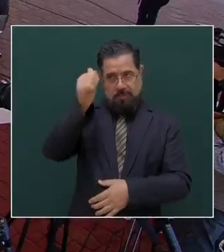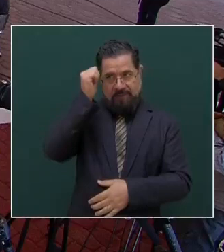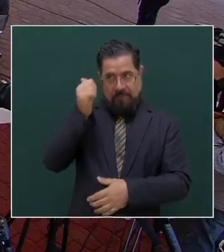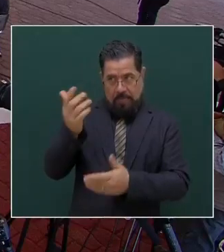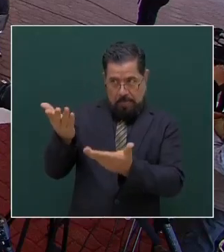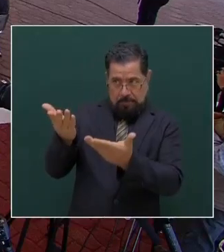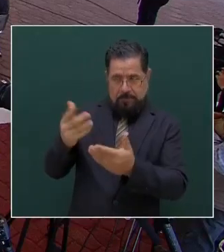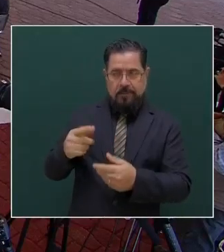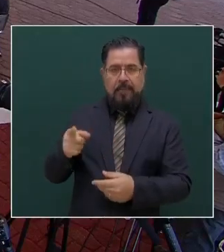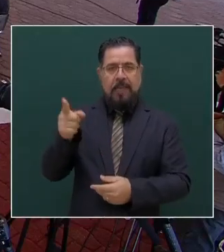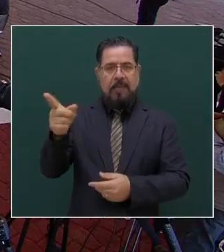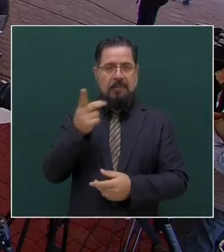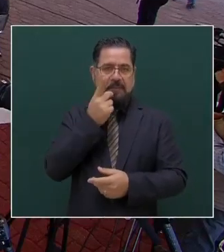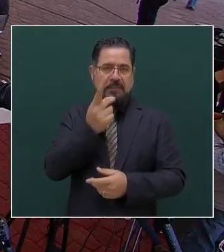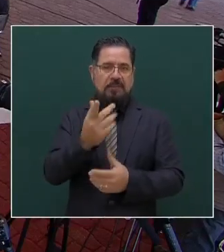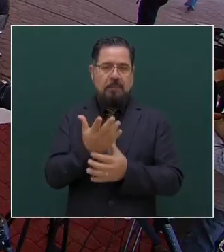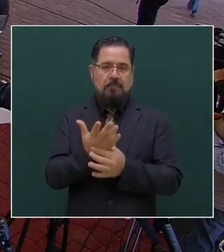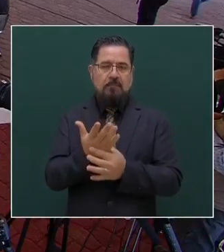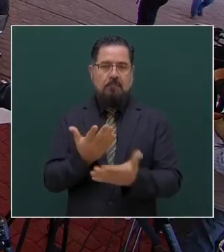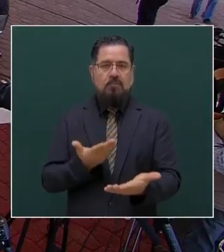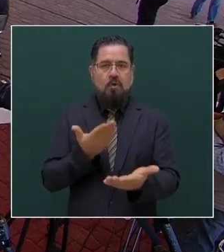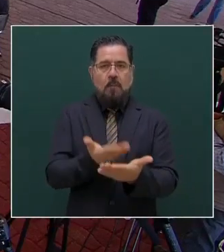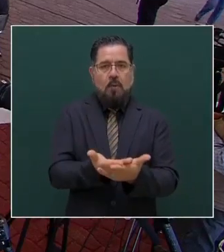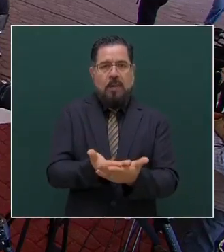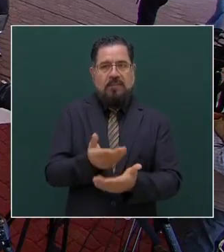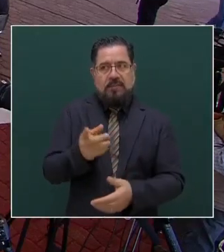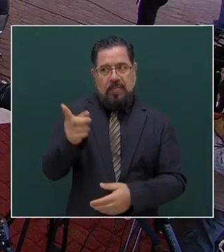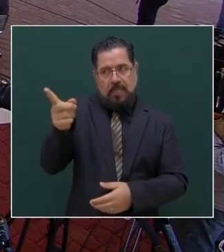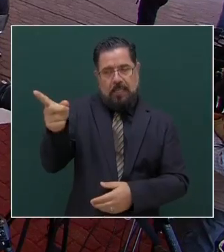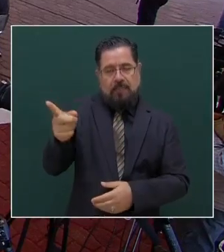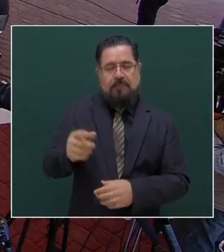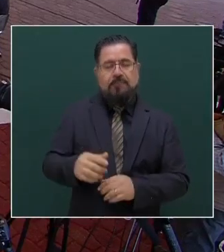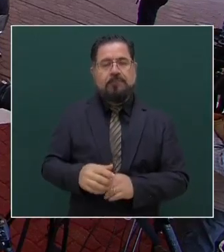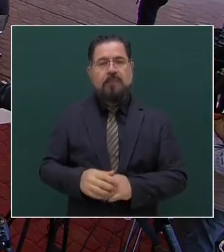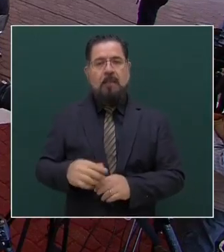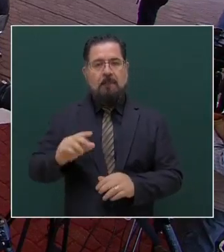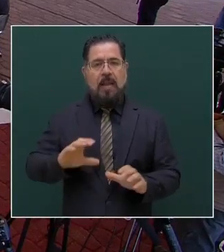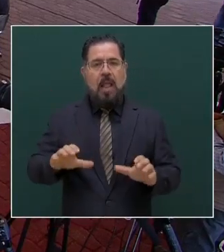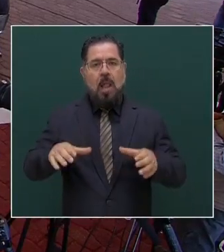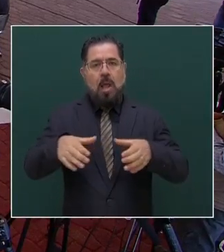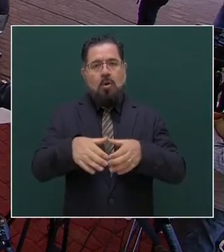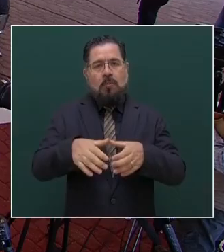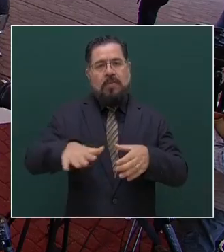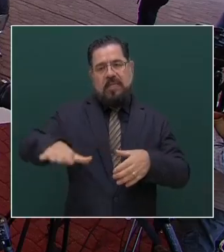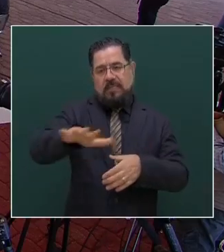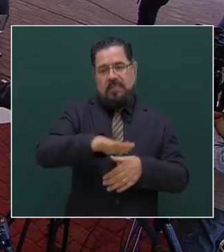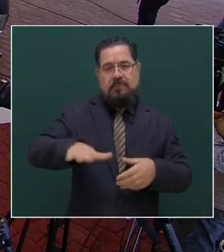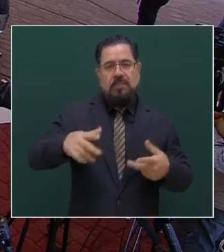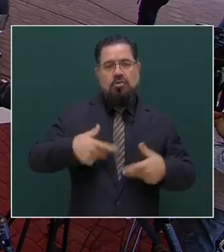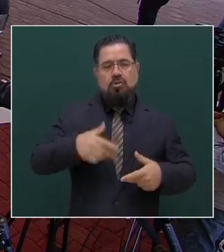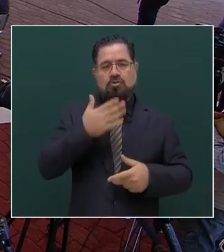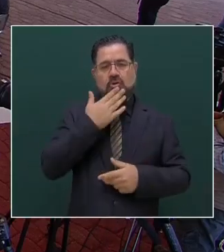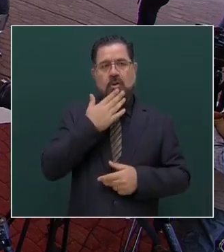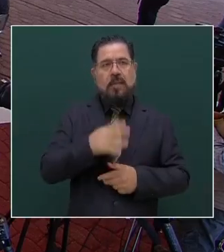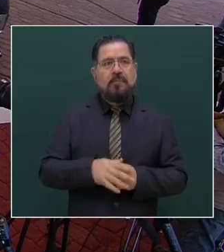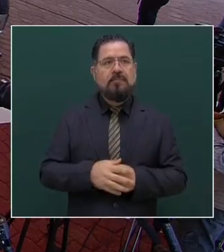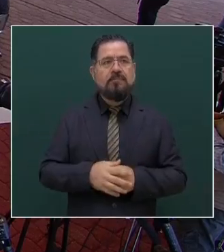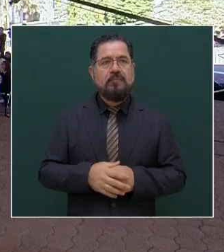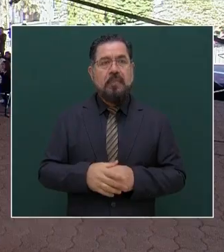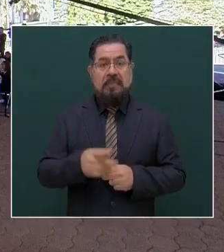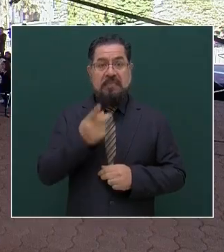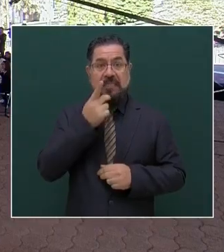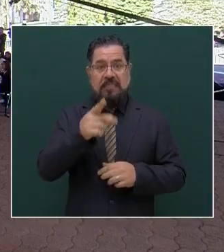nos hacía una propuesta, o hizo una propuesta a la comunidad sonorense, en el sentido de que